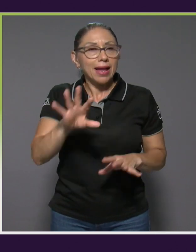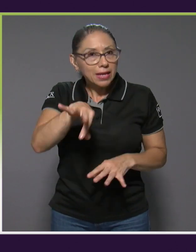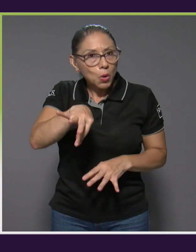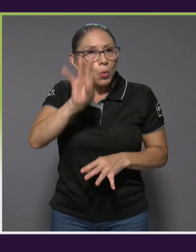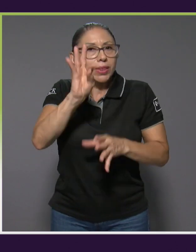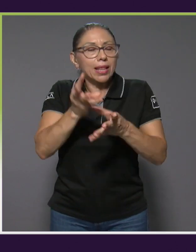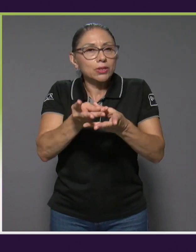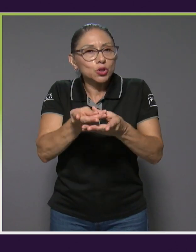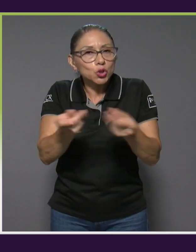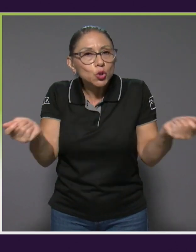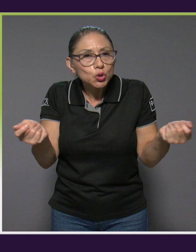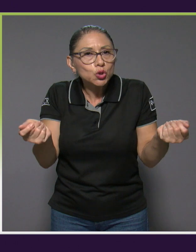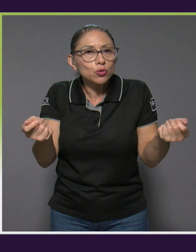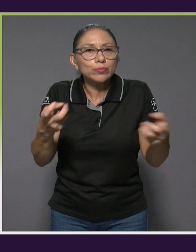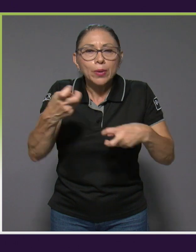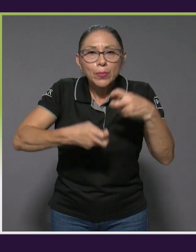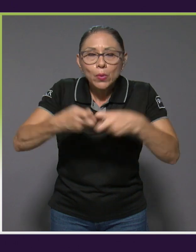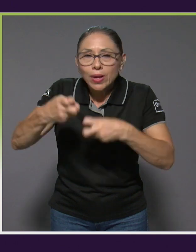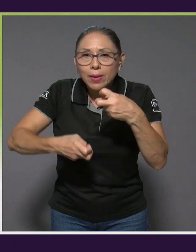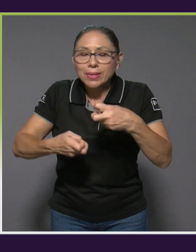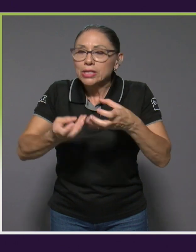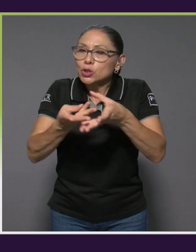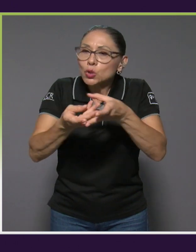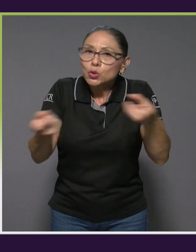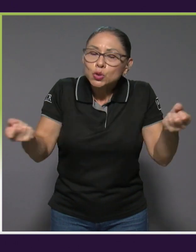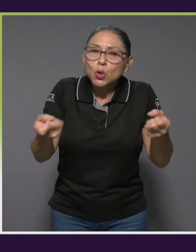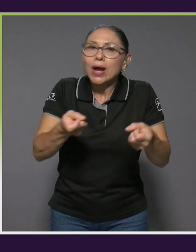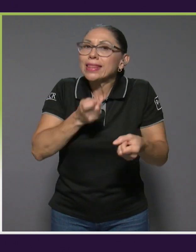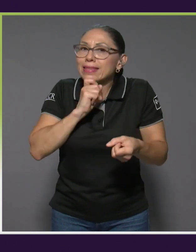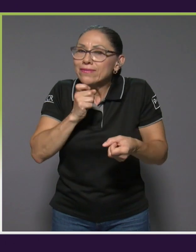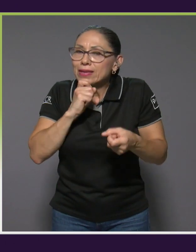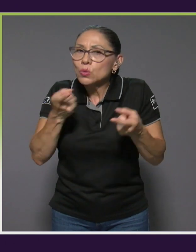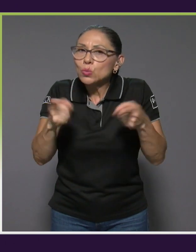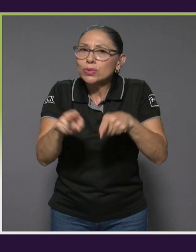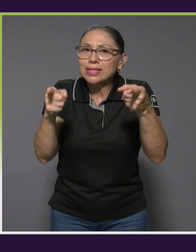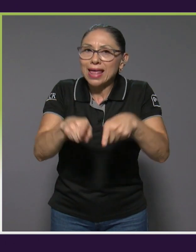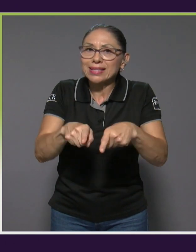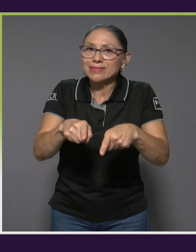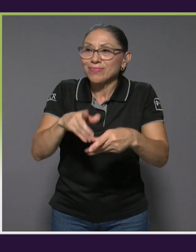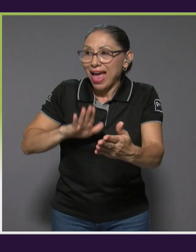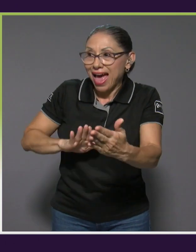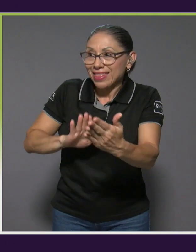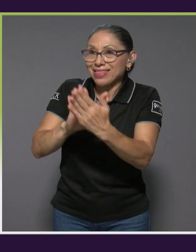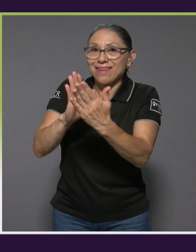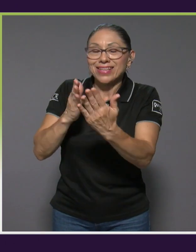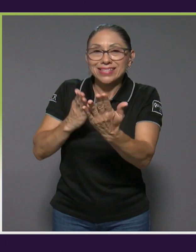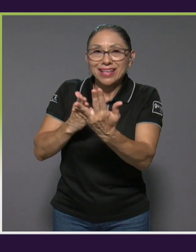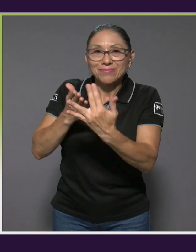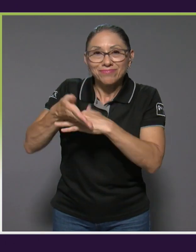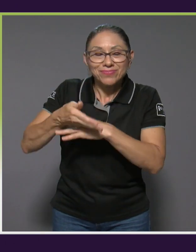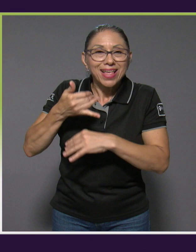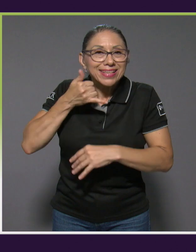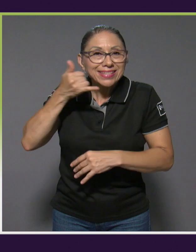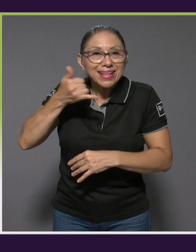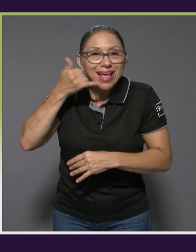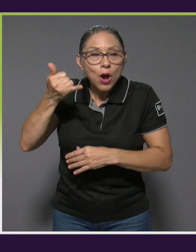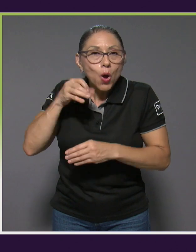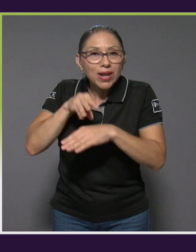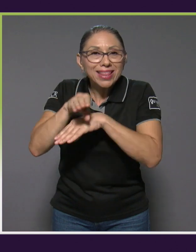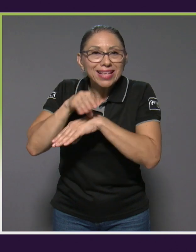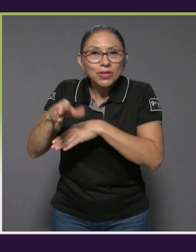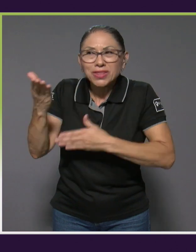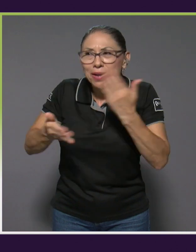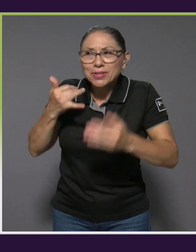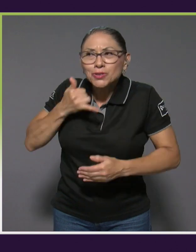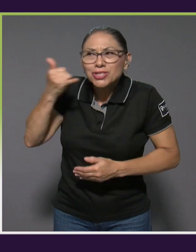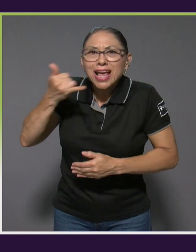sus problemas o a sus dificultades a través de este servicio de orientación, ¿verdad? Me imagino que llaman para contarles cómo les fue, ¿verdad? Sí, y ya se crea